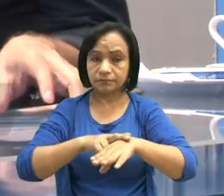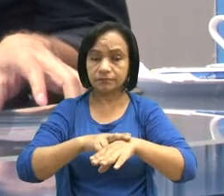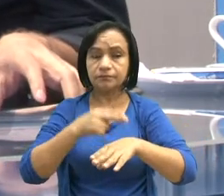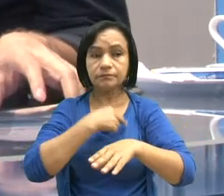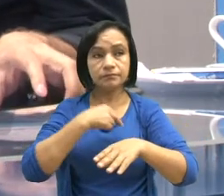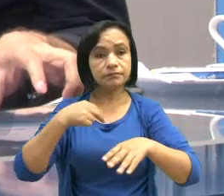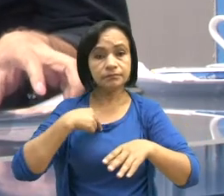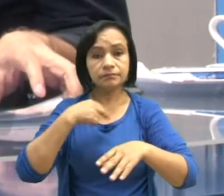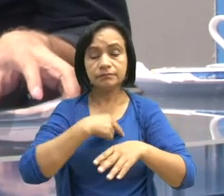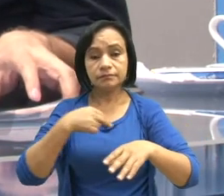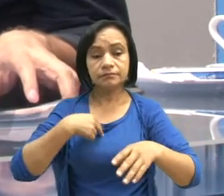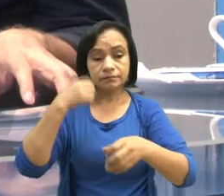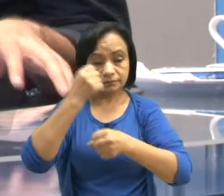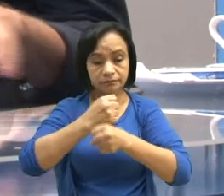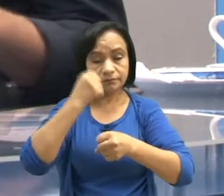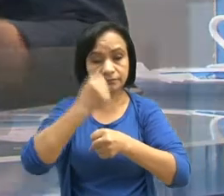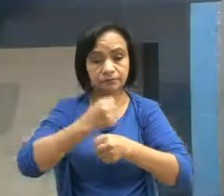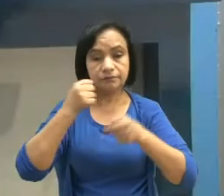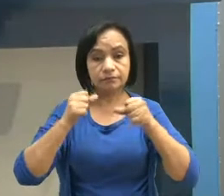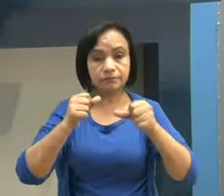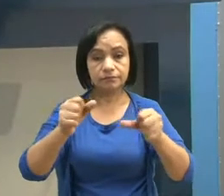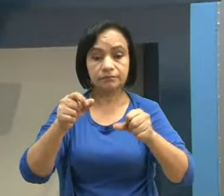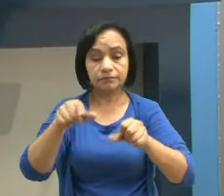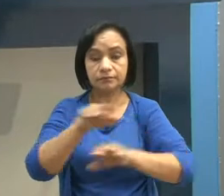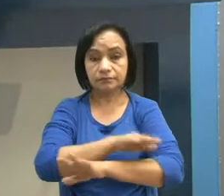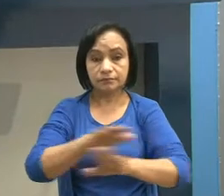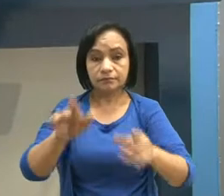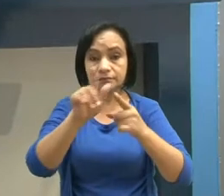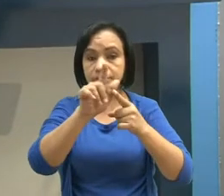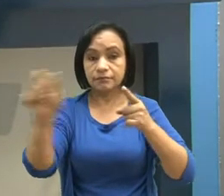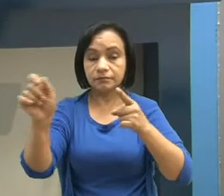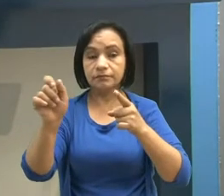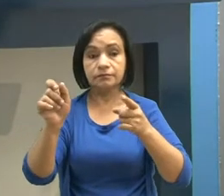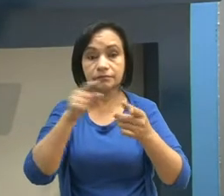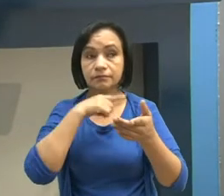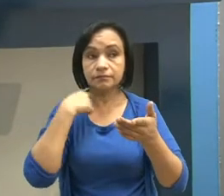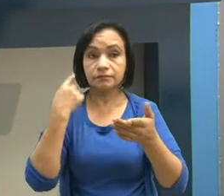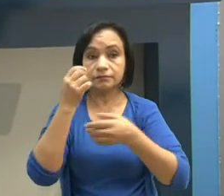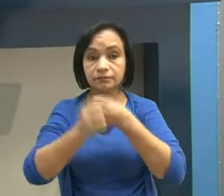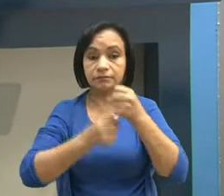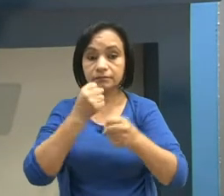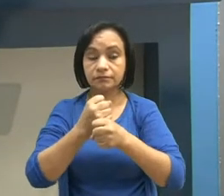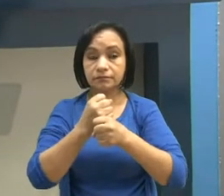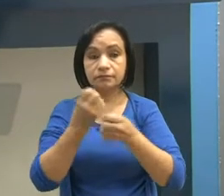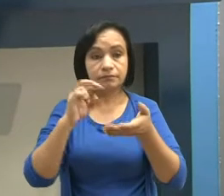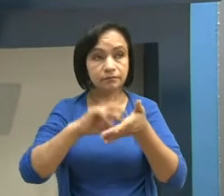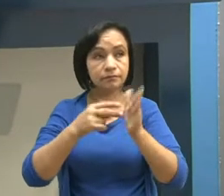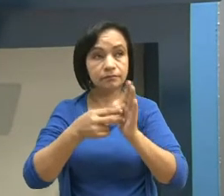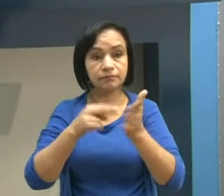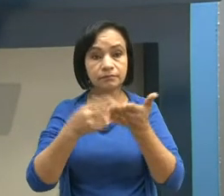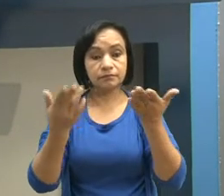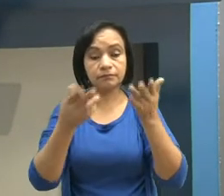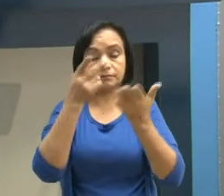ya en plena ejecución. Ya prácticamente estamos finalizando el primer mes, ¿verdad?, del año, y por lo tanto nosotros ya